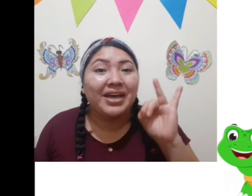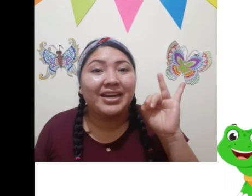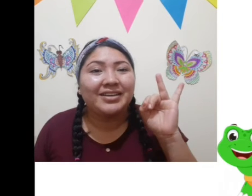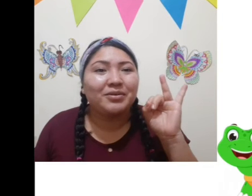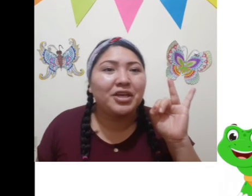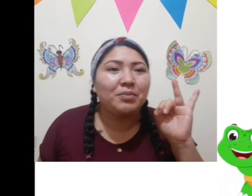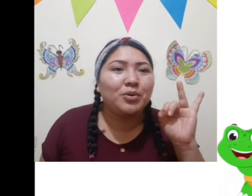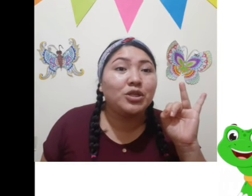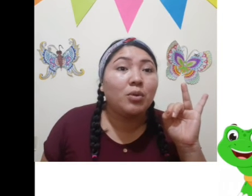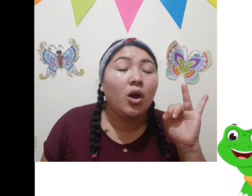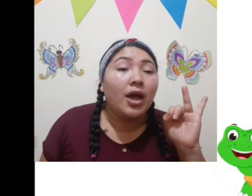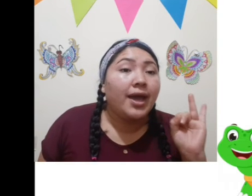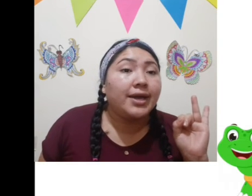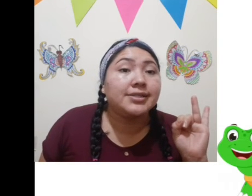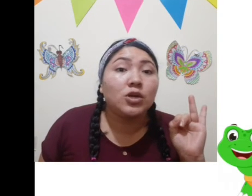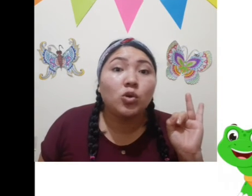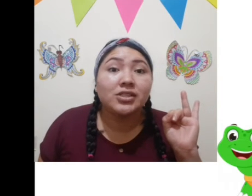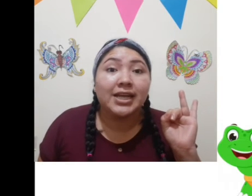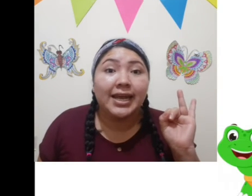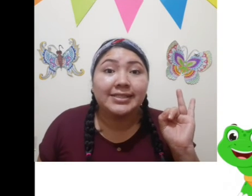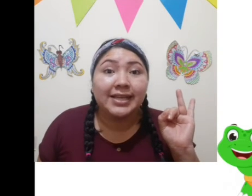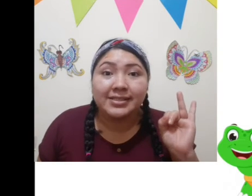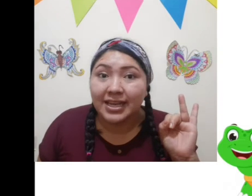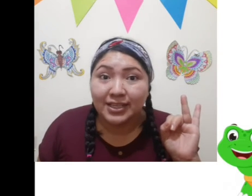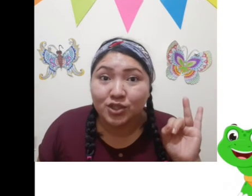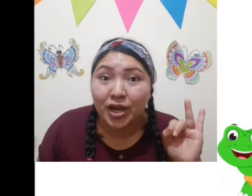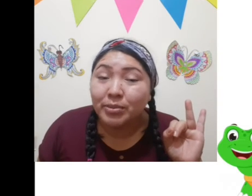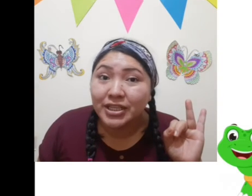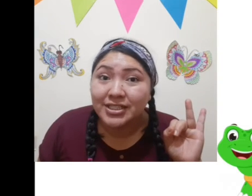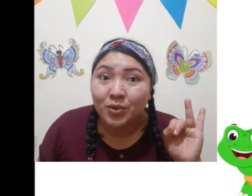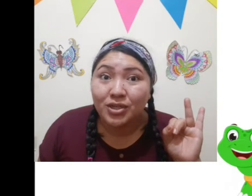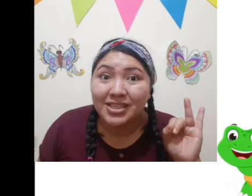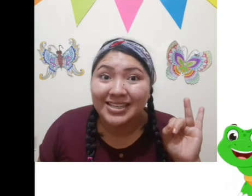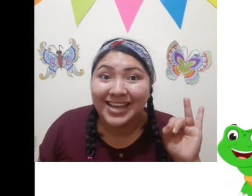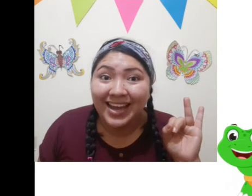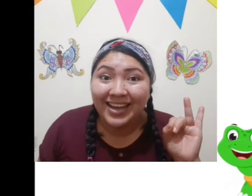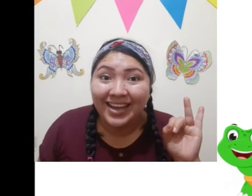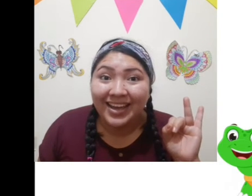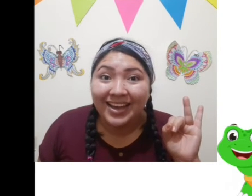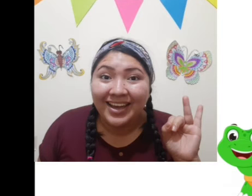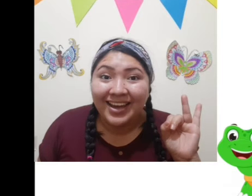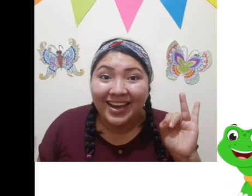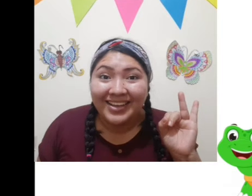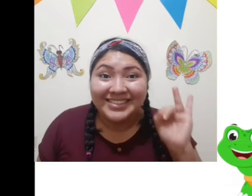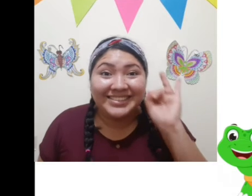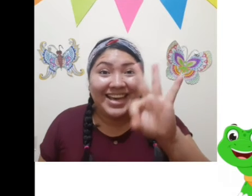a ver y por último en el círculo celeste seleccionamos el círculo celeste